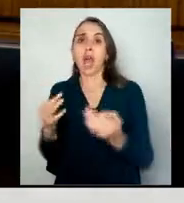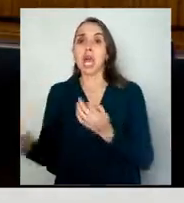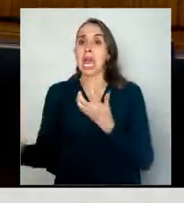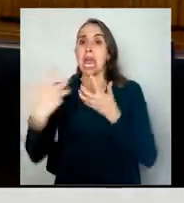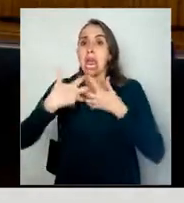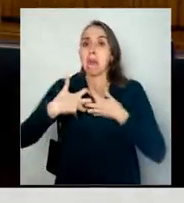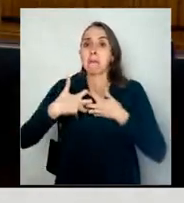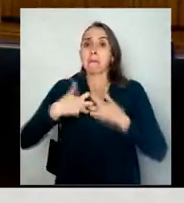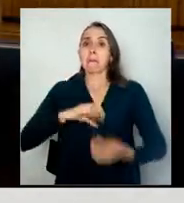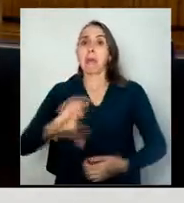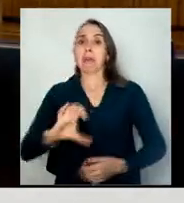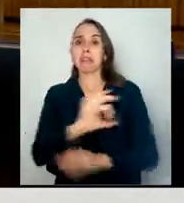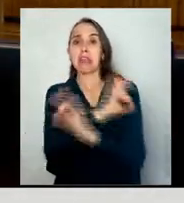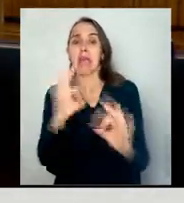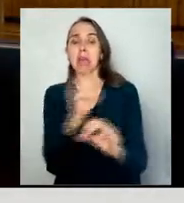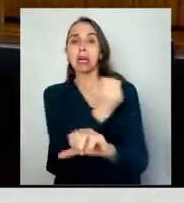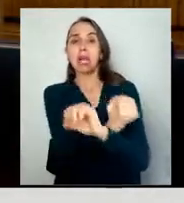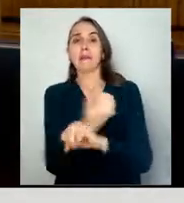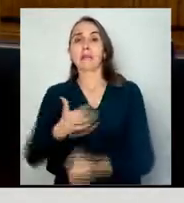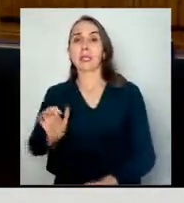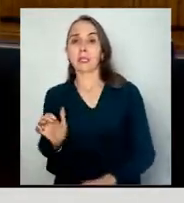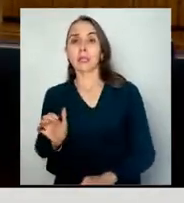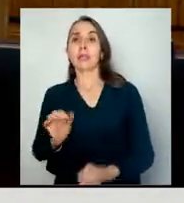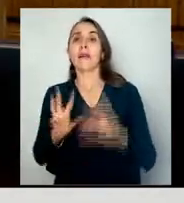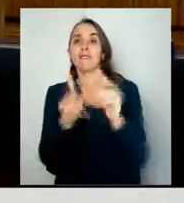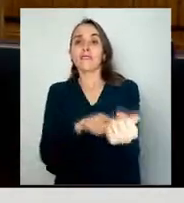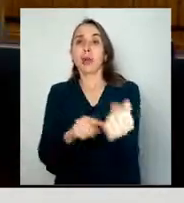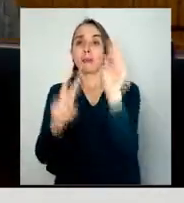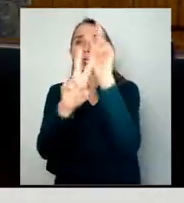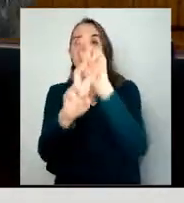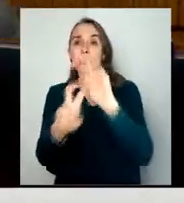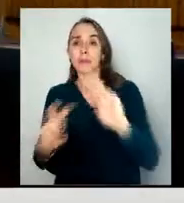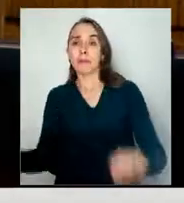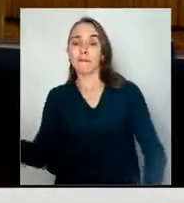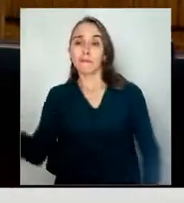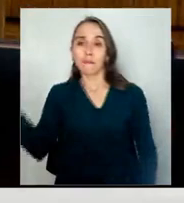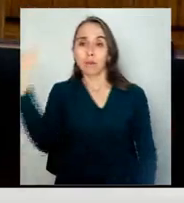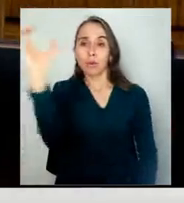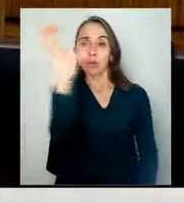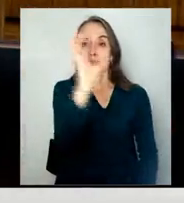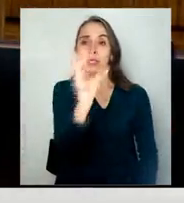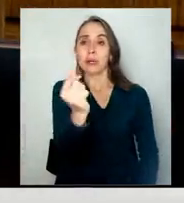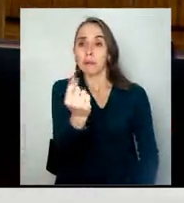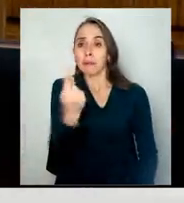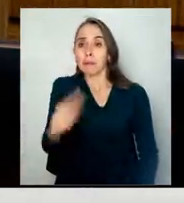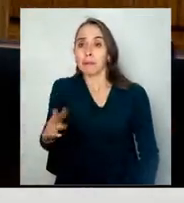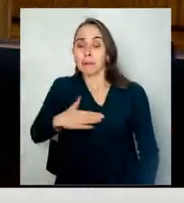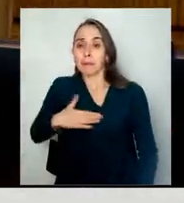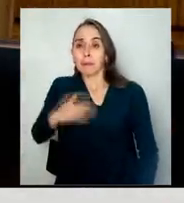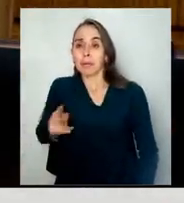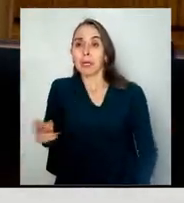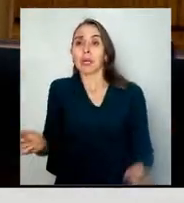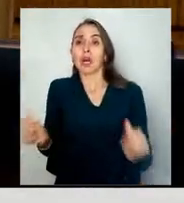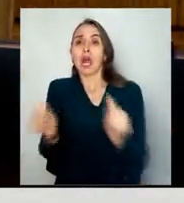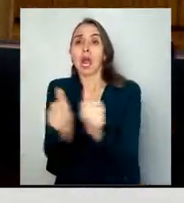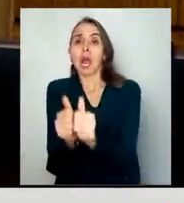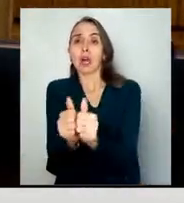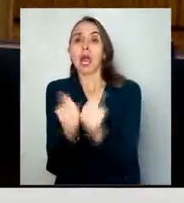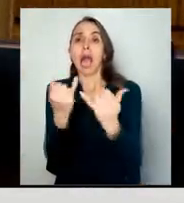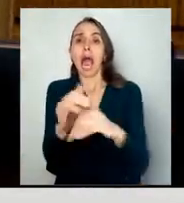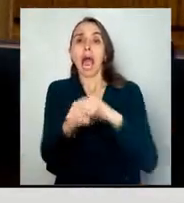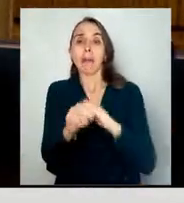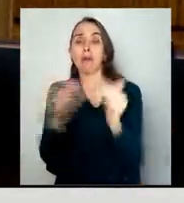la familia hace su propia investigación y búsqueda con recursos propios acompañándoles amigos y vecinos